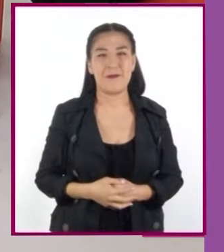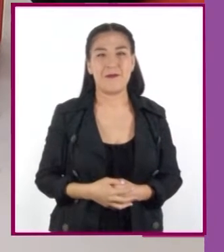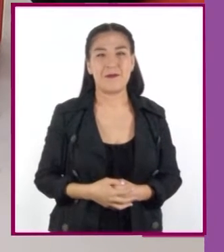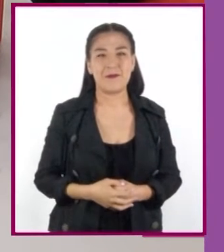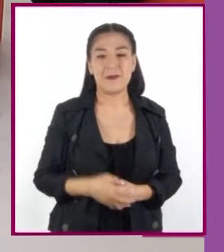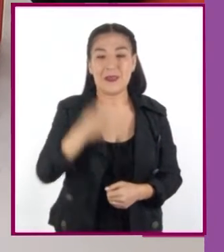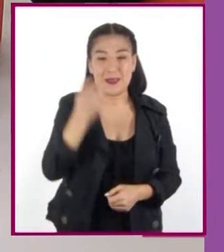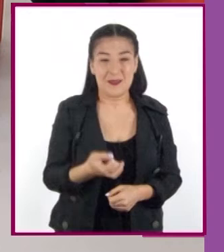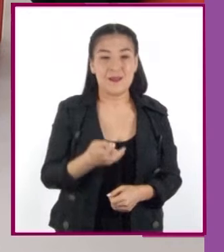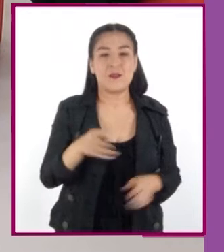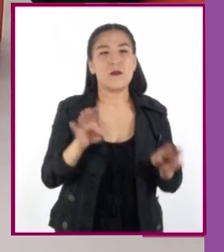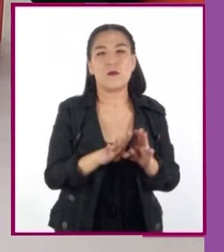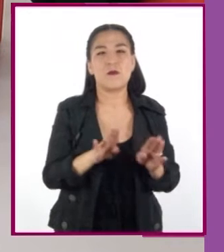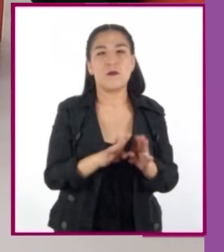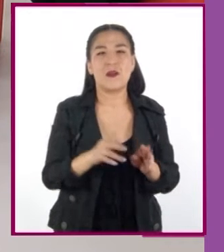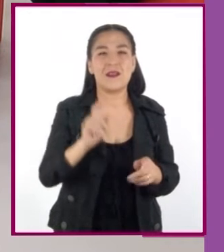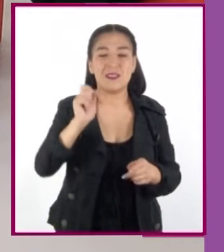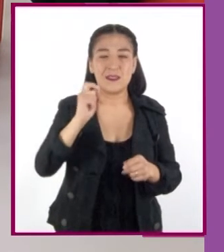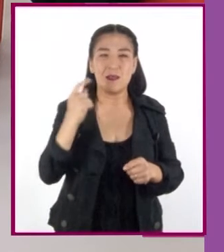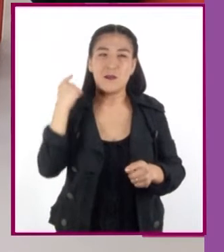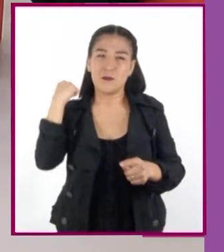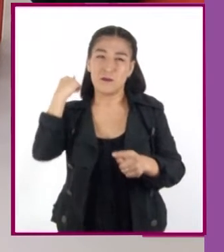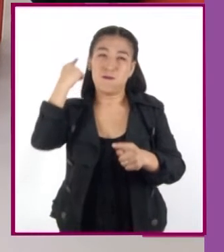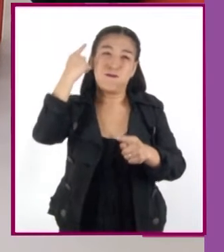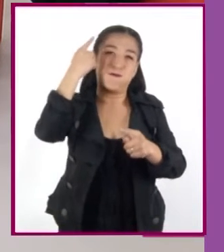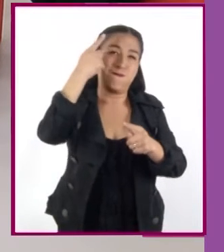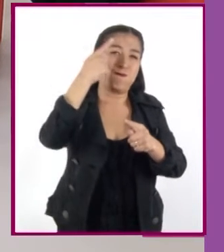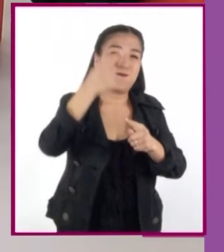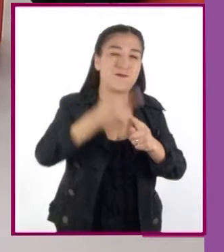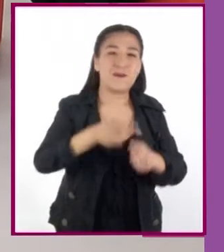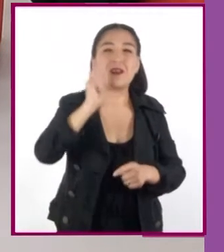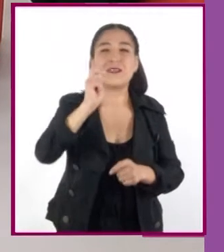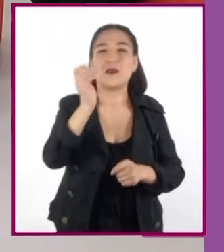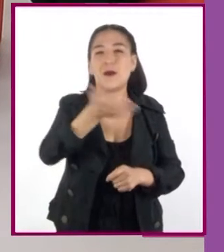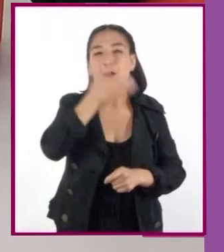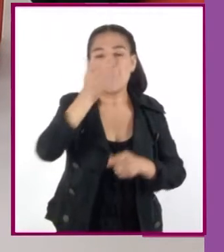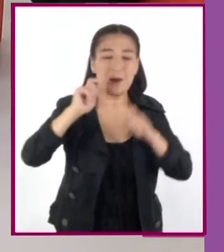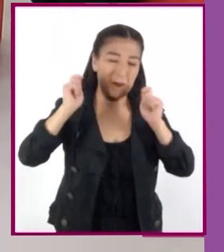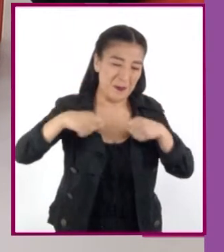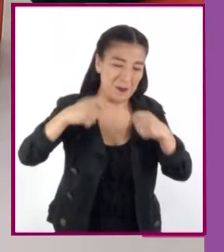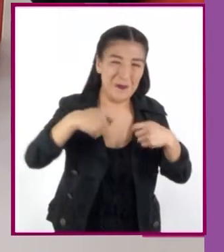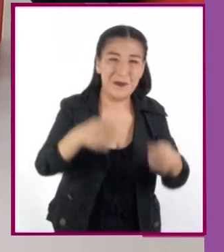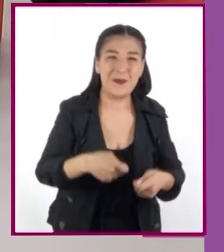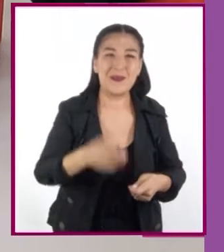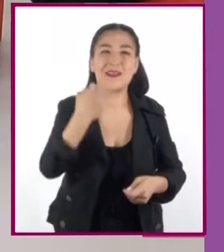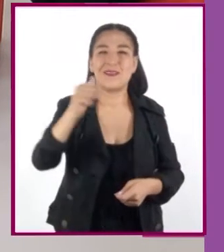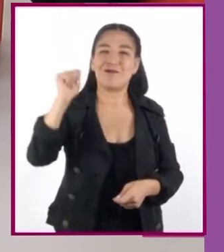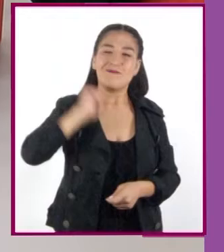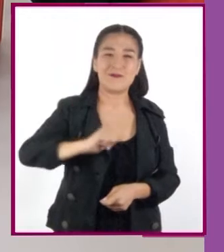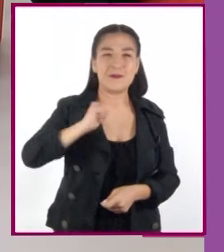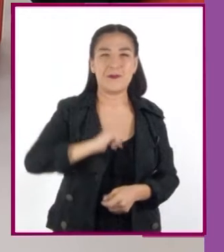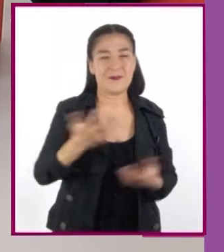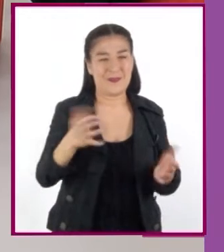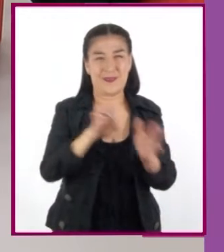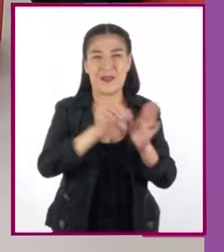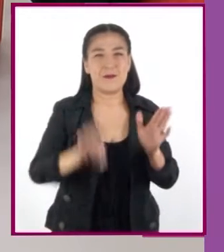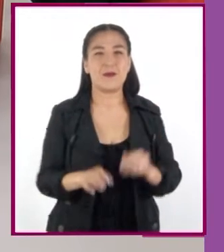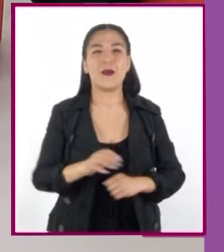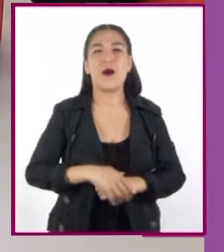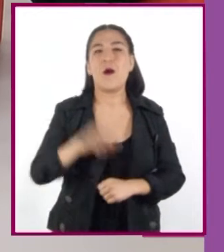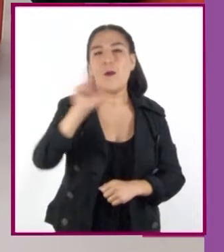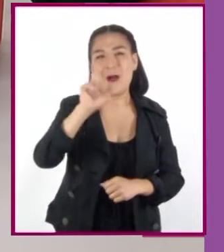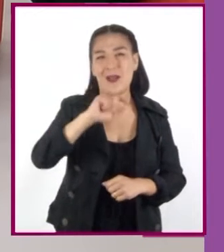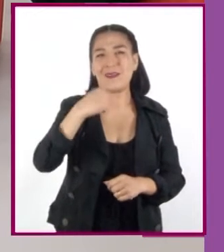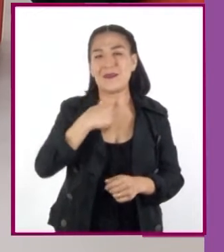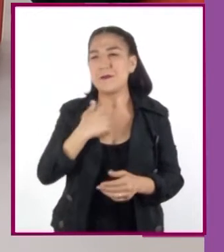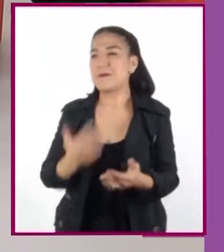Esto ya viene introyectado en nuestras creencias más viejas. Es decir, cuando se le pide a